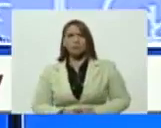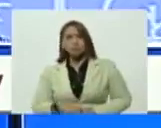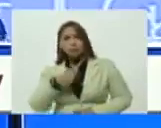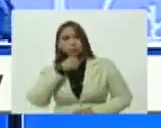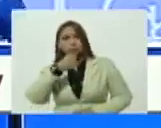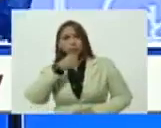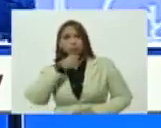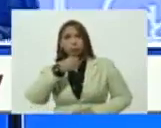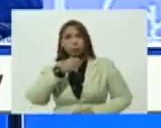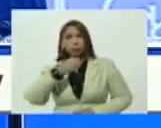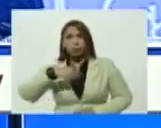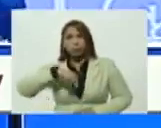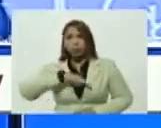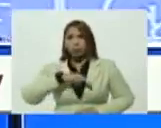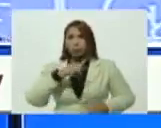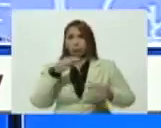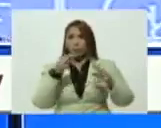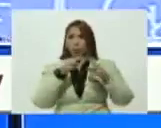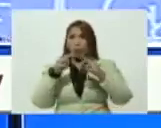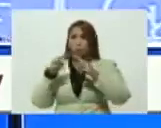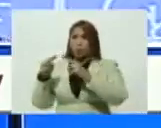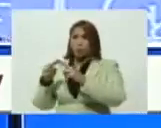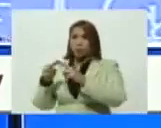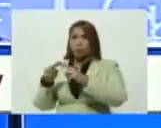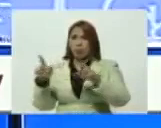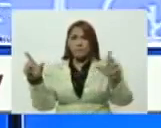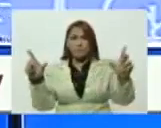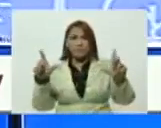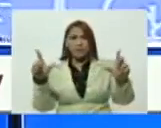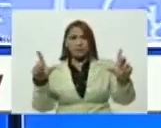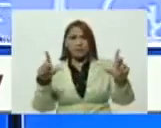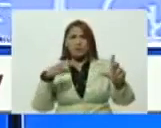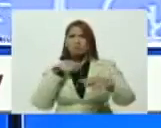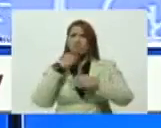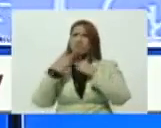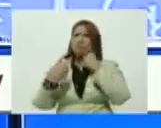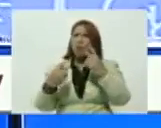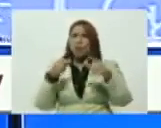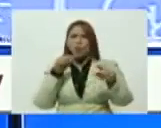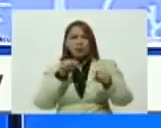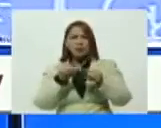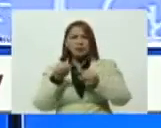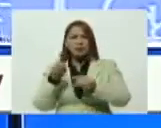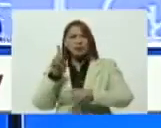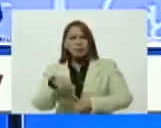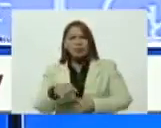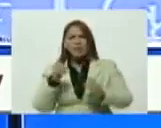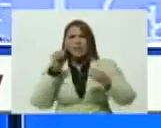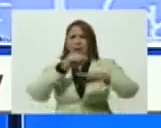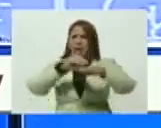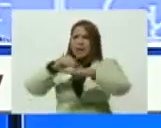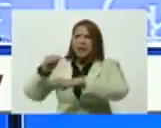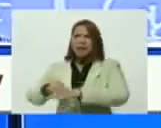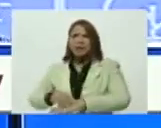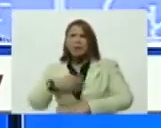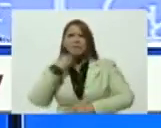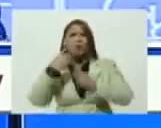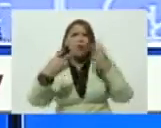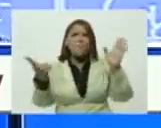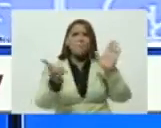animador. Lo conocimos en las pantallas con su voz crítica, con su voz de alerta, con su voz de